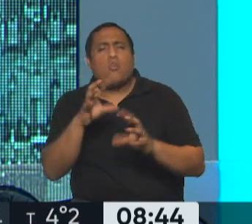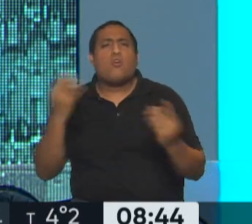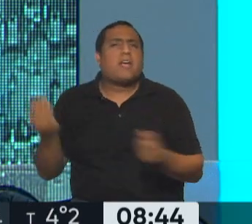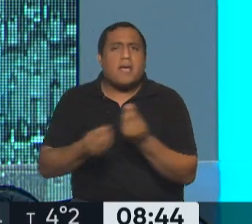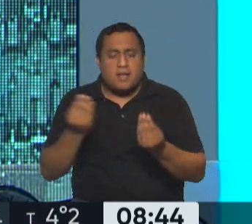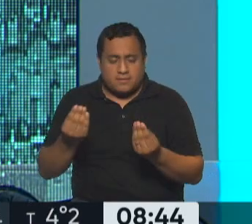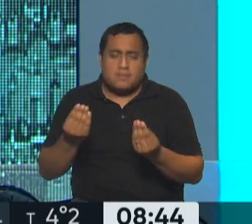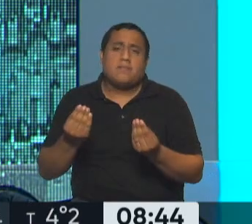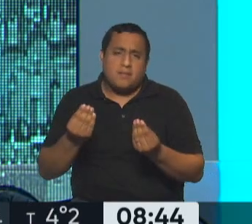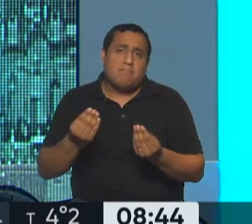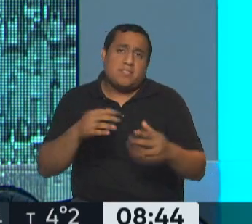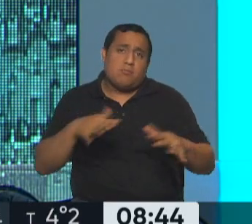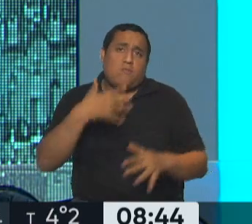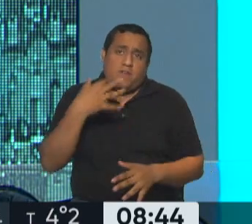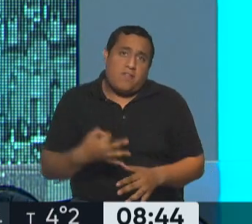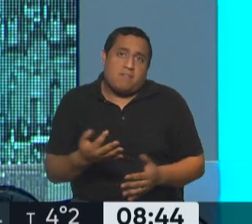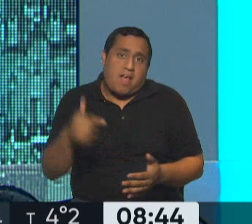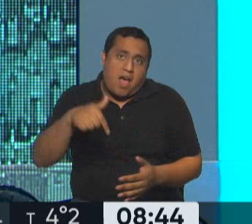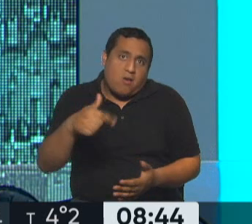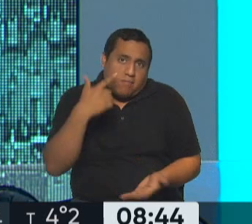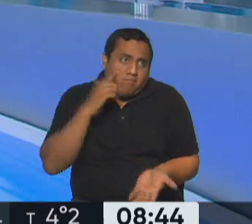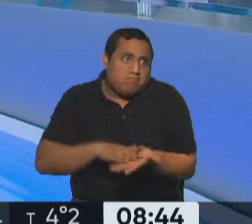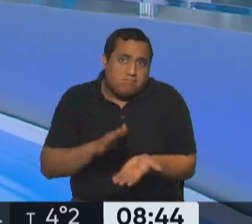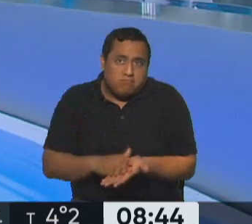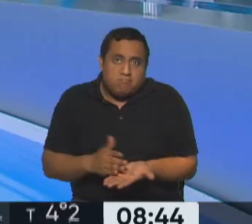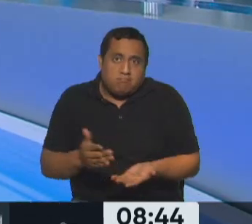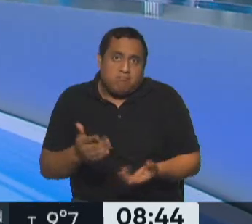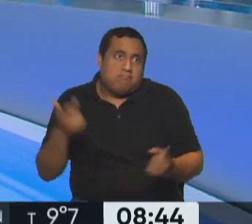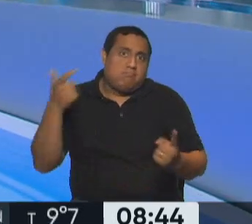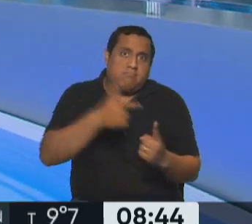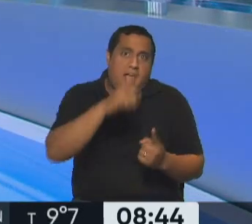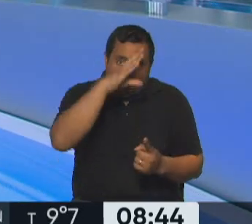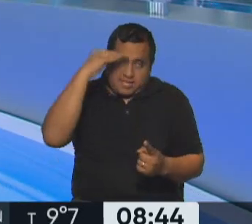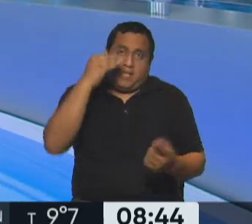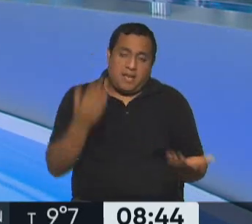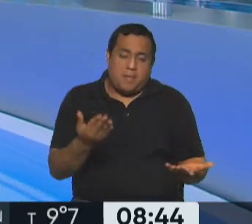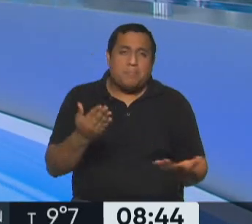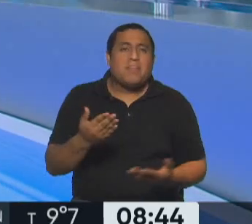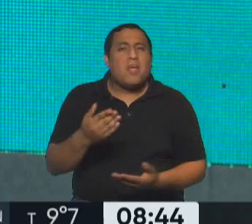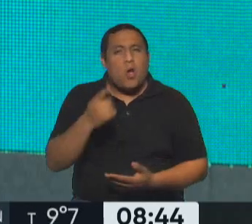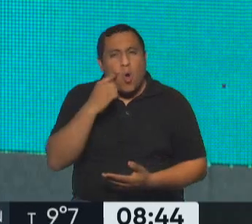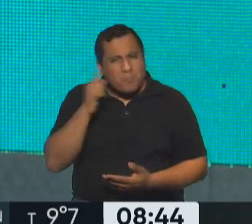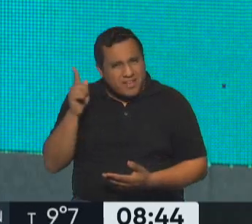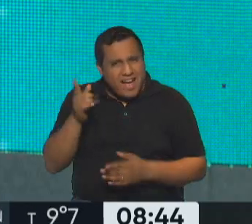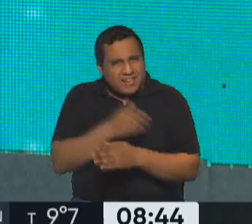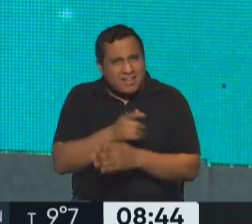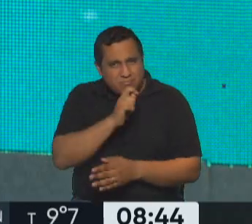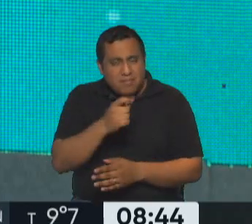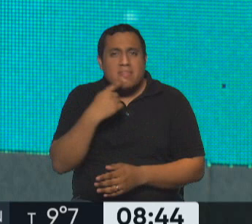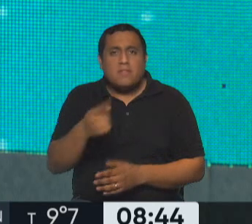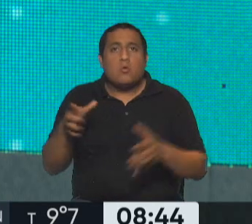que es muy real y concreto, que es el intento de asesinato a la vicepresidenta Cristina Fernández de Kirchner. Ahí escuchábamos a Finocchiaro diciendo que lo que propone la oposición